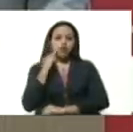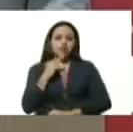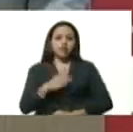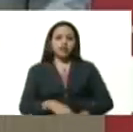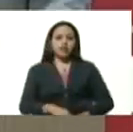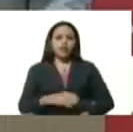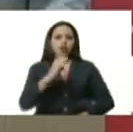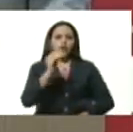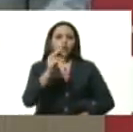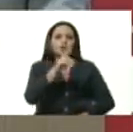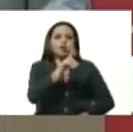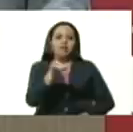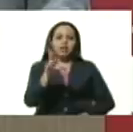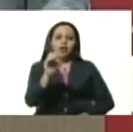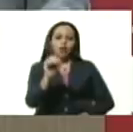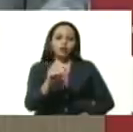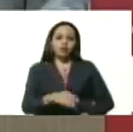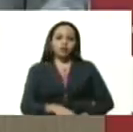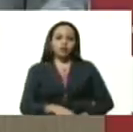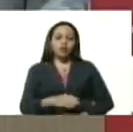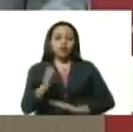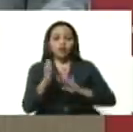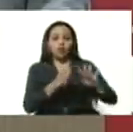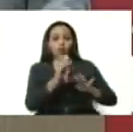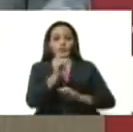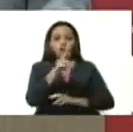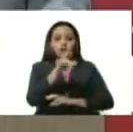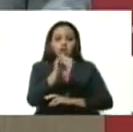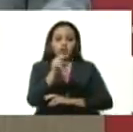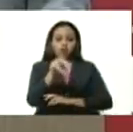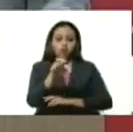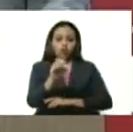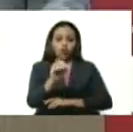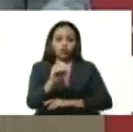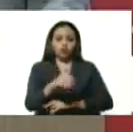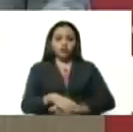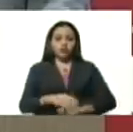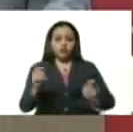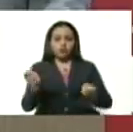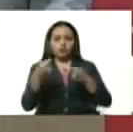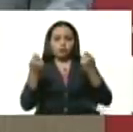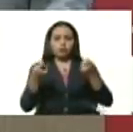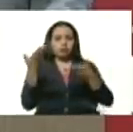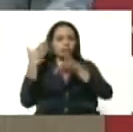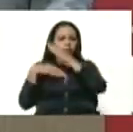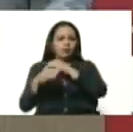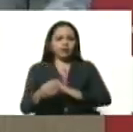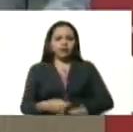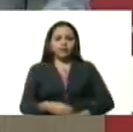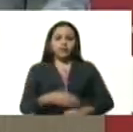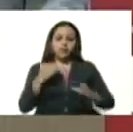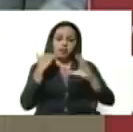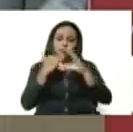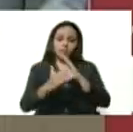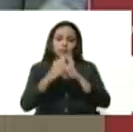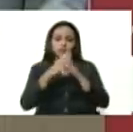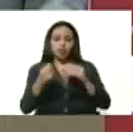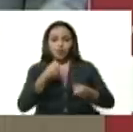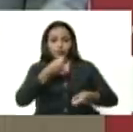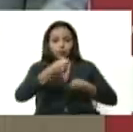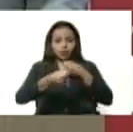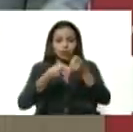Orinoco, envío a las periodistas de Venezuela, a los periodistas de Venezuela, a aquellos que luchan de